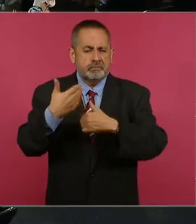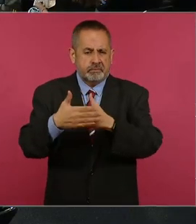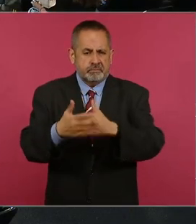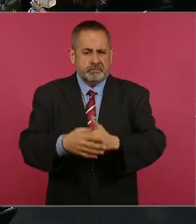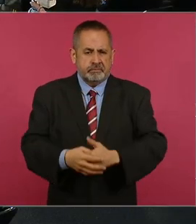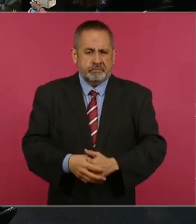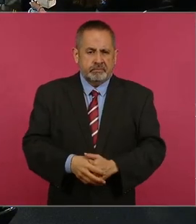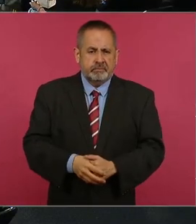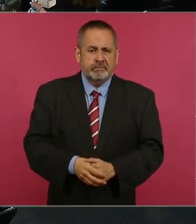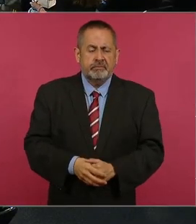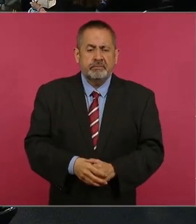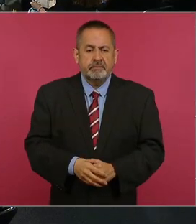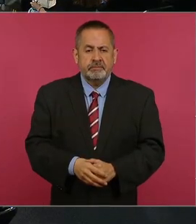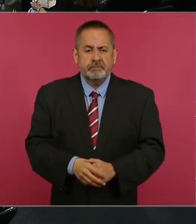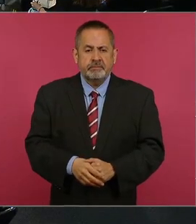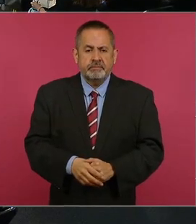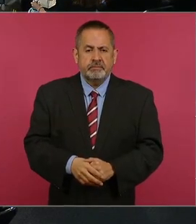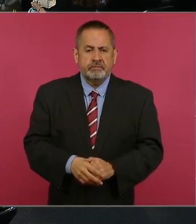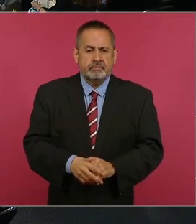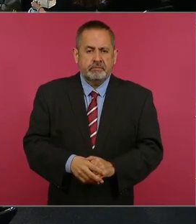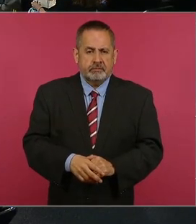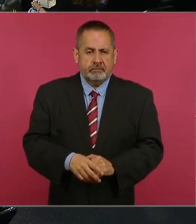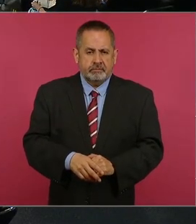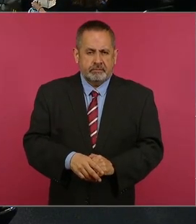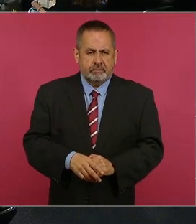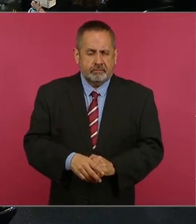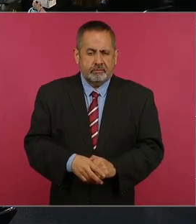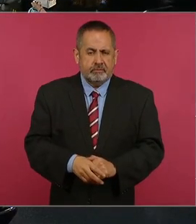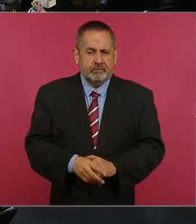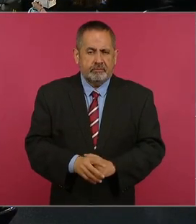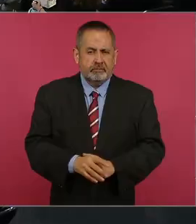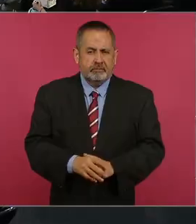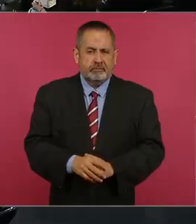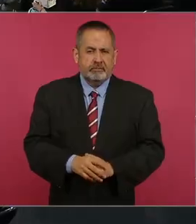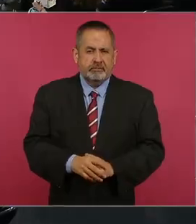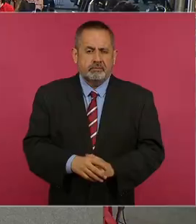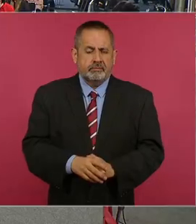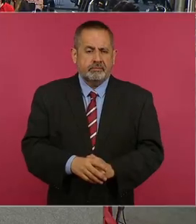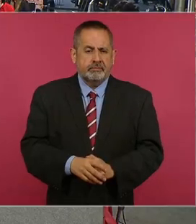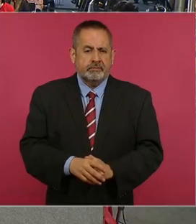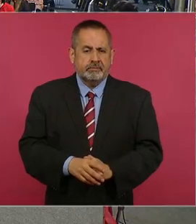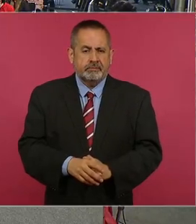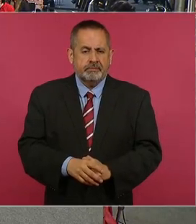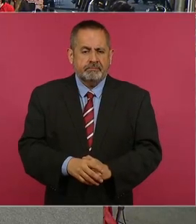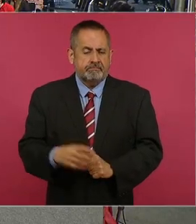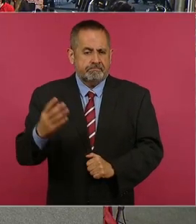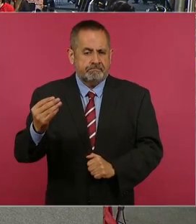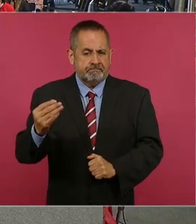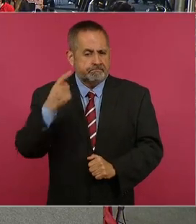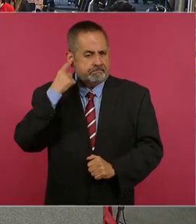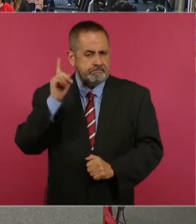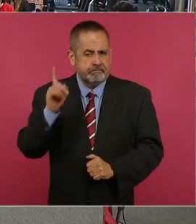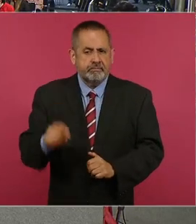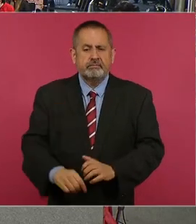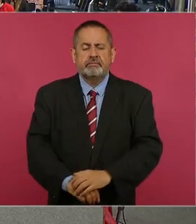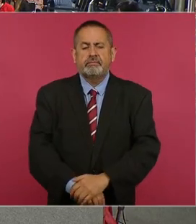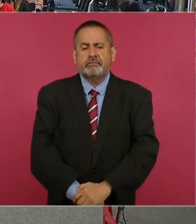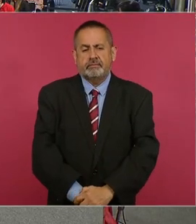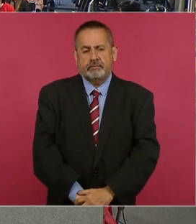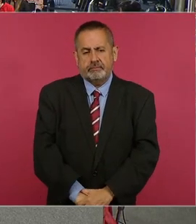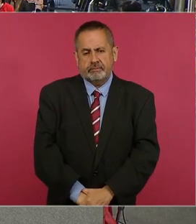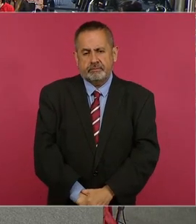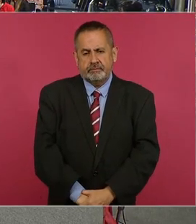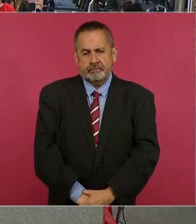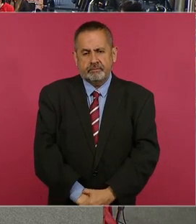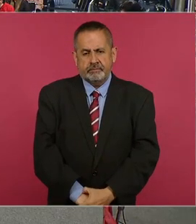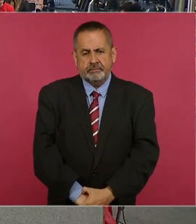una invitación, Alejandro Armenta, cuando era presidente del Senado, hizo una invitación formal al presidente Xi Jinping para que viniera. ¿Pero usted